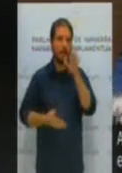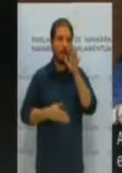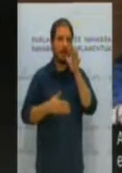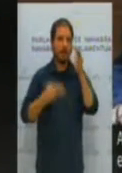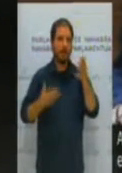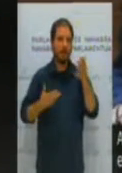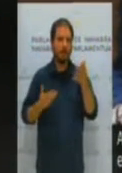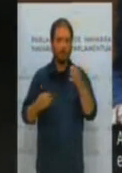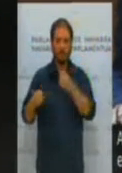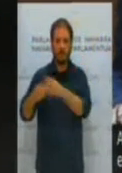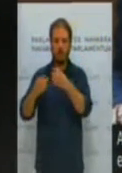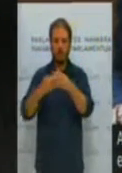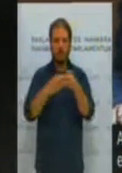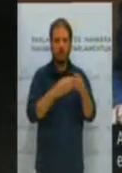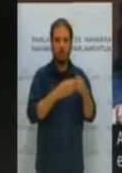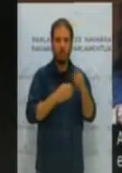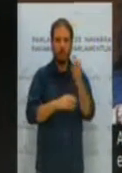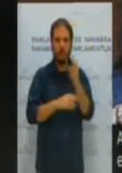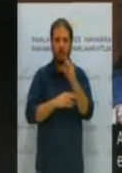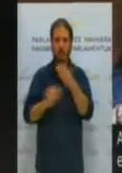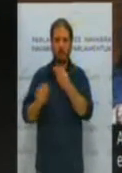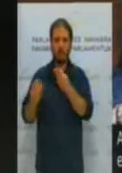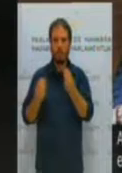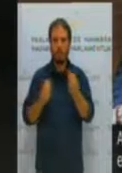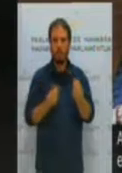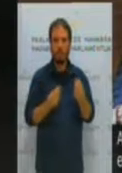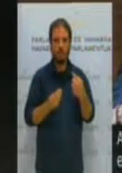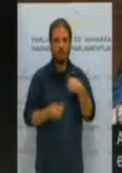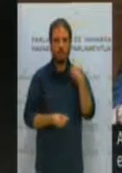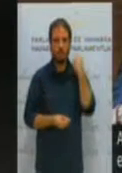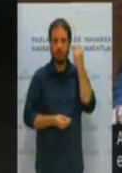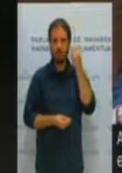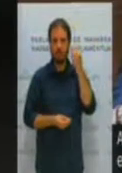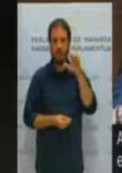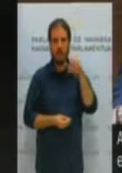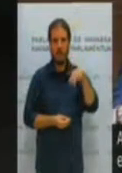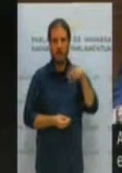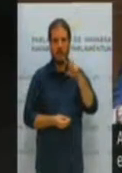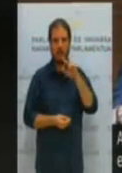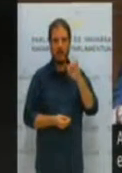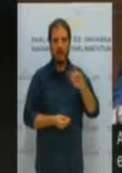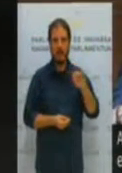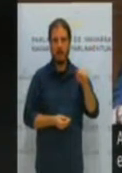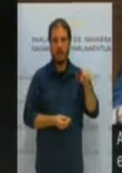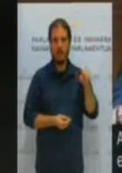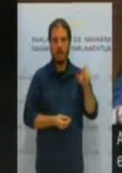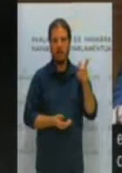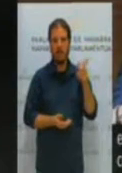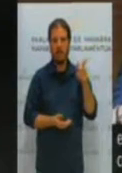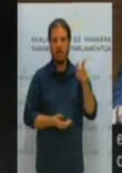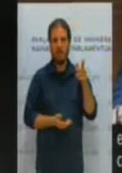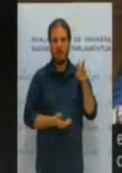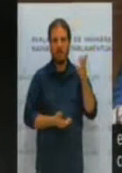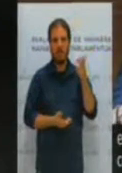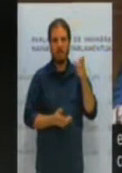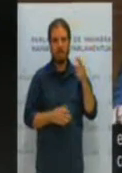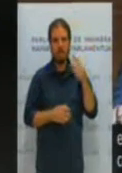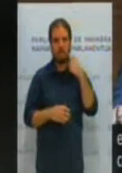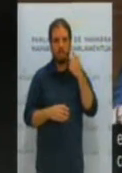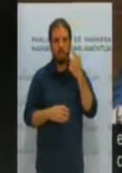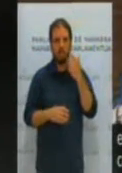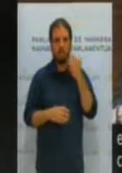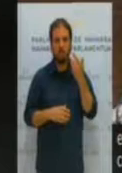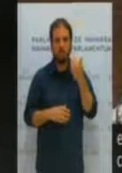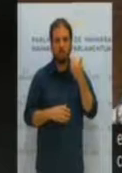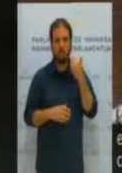parlamentaria, pues creo que el señor Eneriz lo vamos a hacer de facto, prácticamente lo vamos